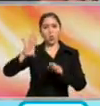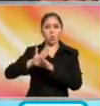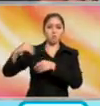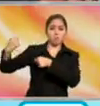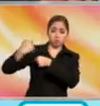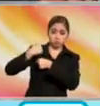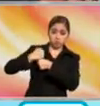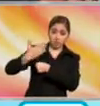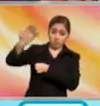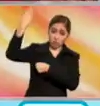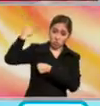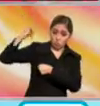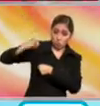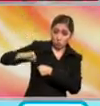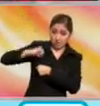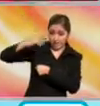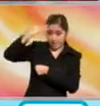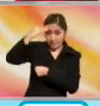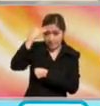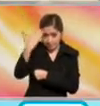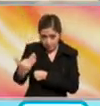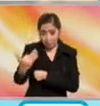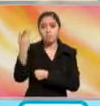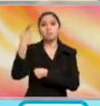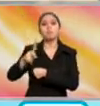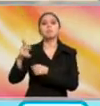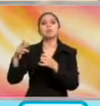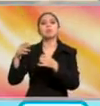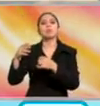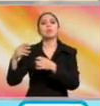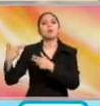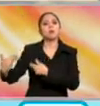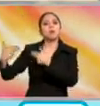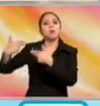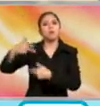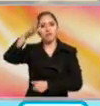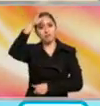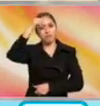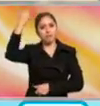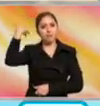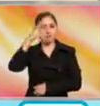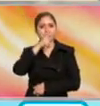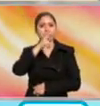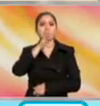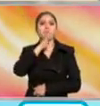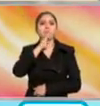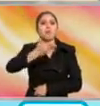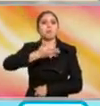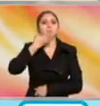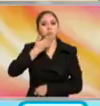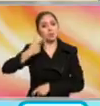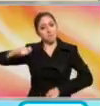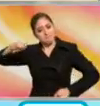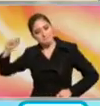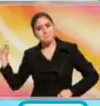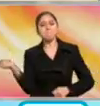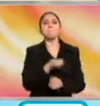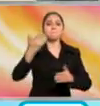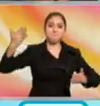una época, de una generación que educaba con el cinturón y con Con la gritos y con chancla. castigos, con